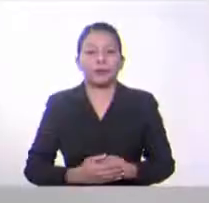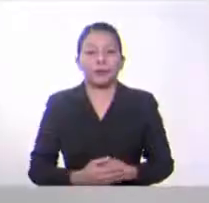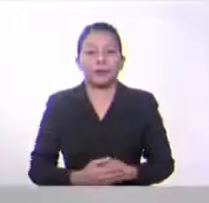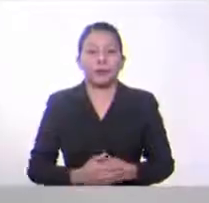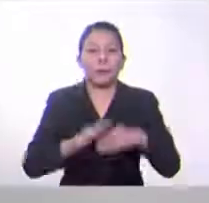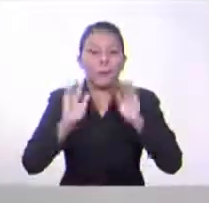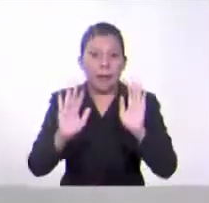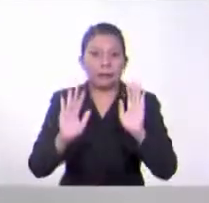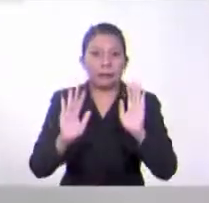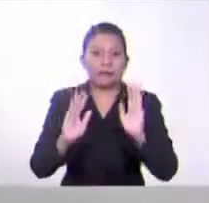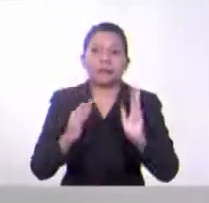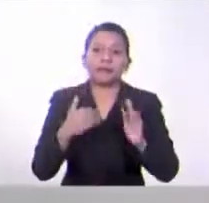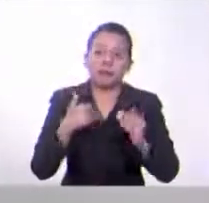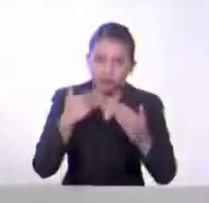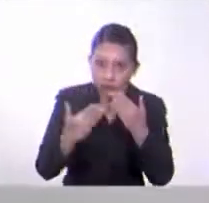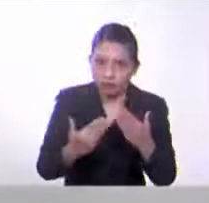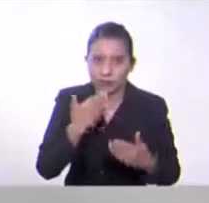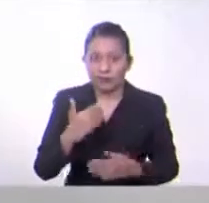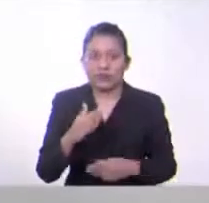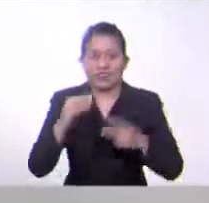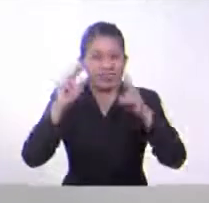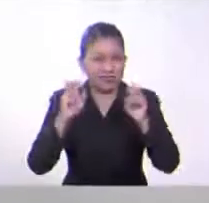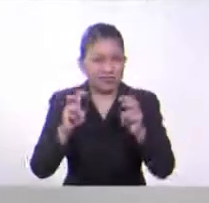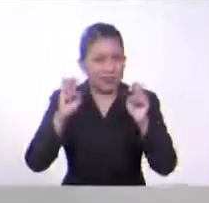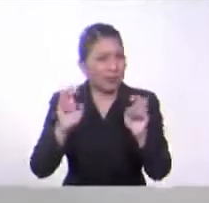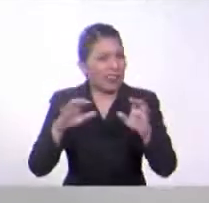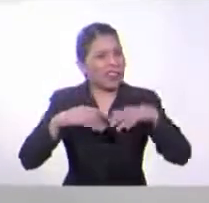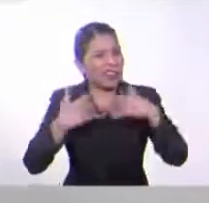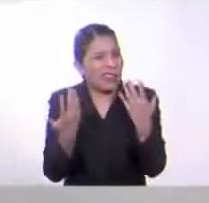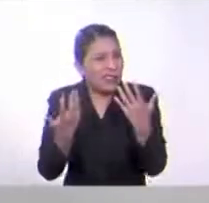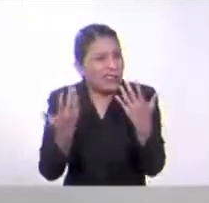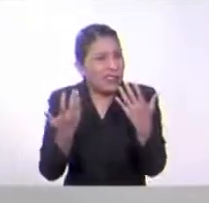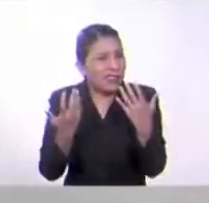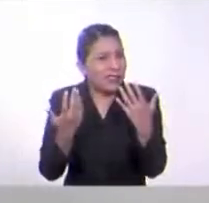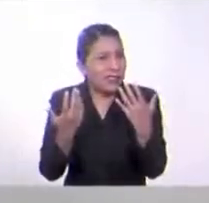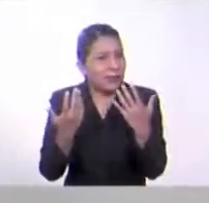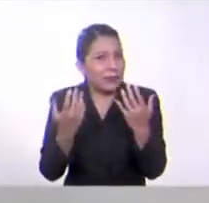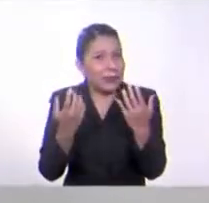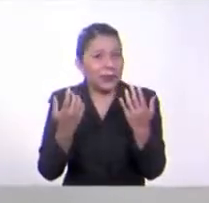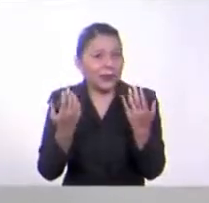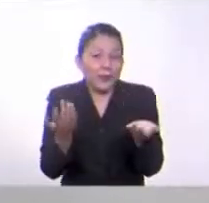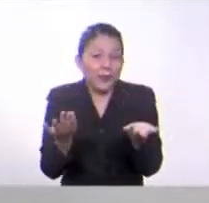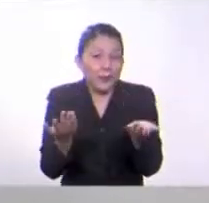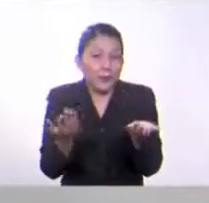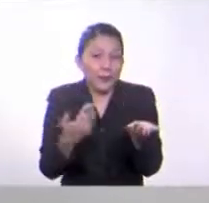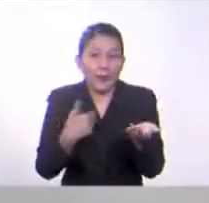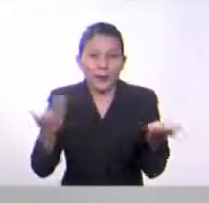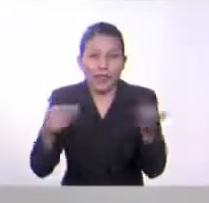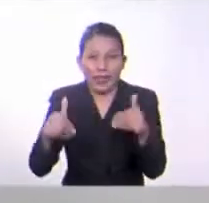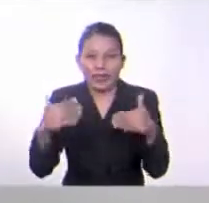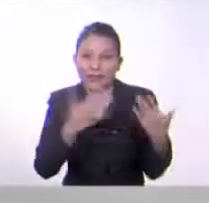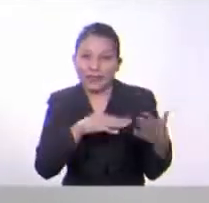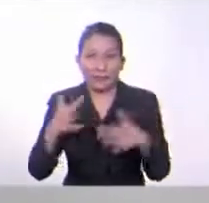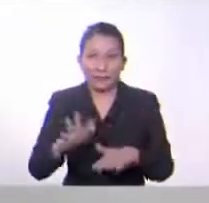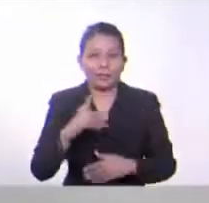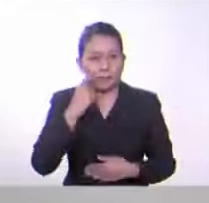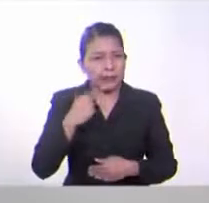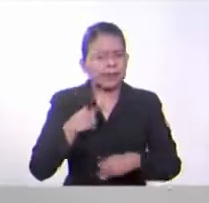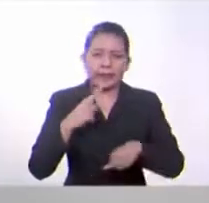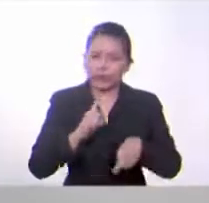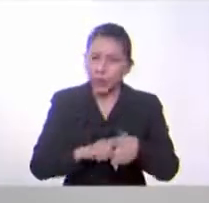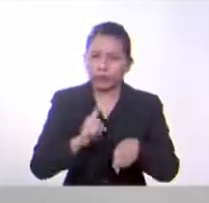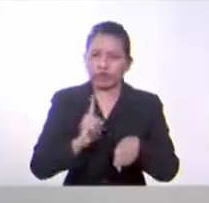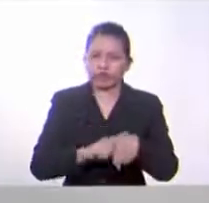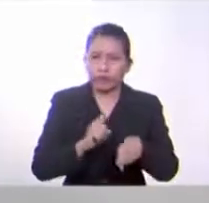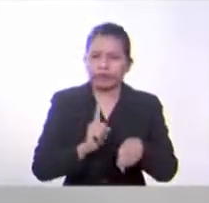Bien, entonces te voy a contar la relación que encontré mientras hacía esta actividad. De hecho, me tomé mi tiempo de